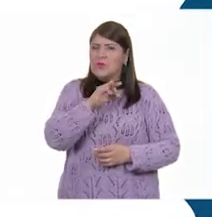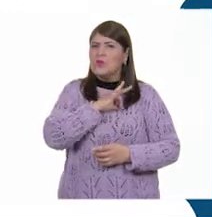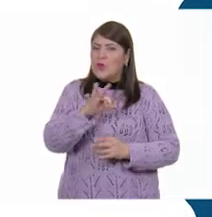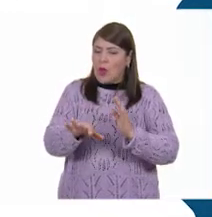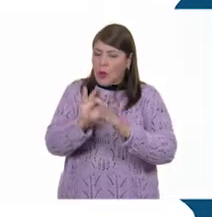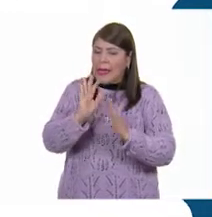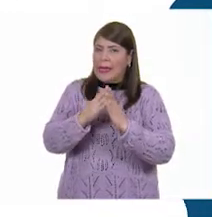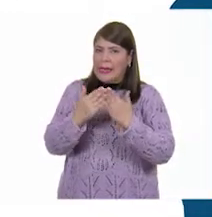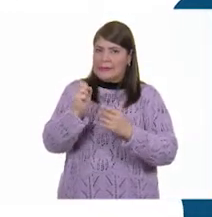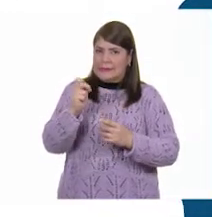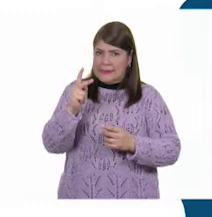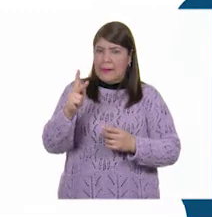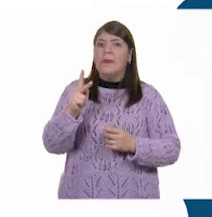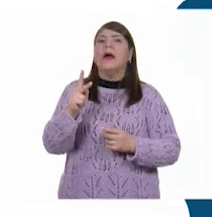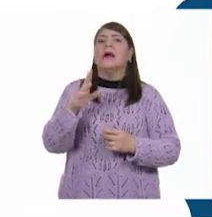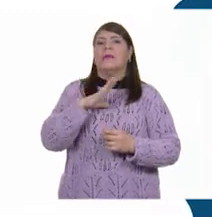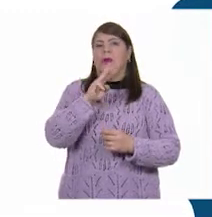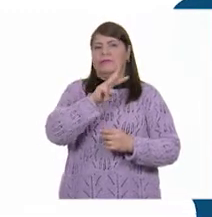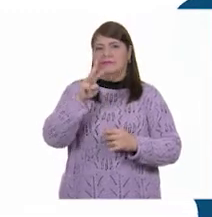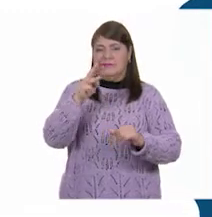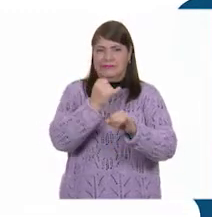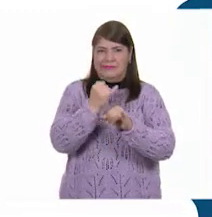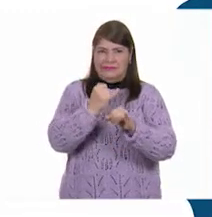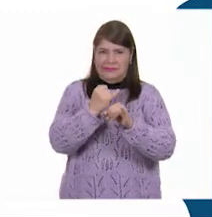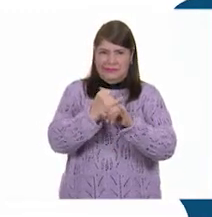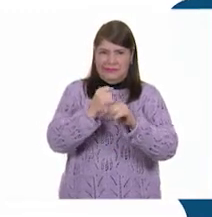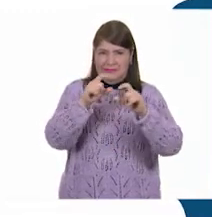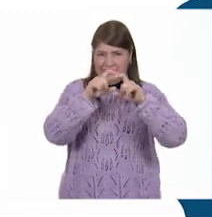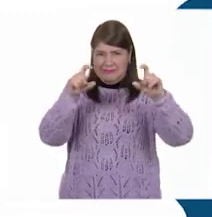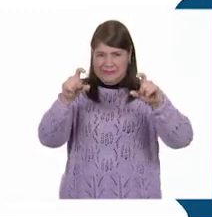los libros de texto en la página